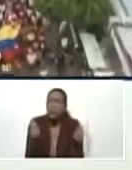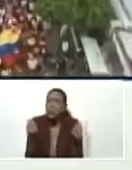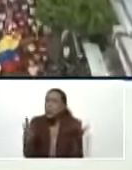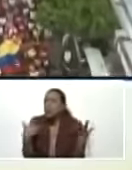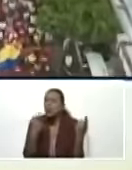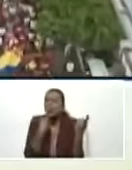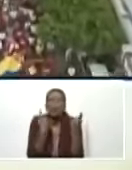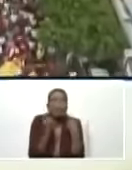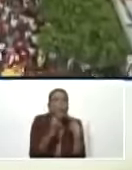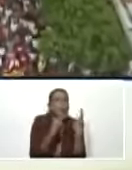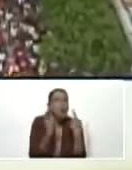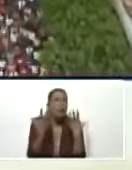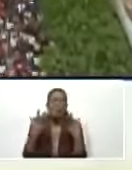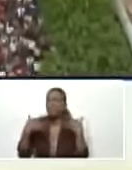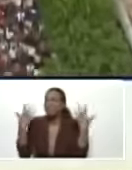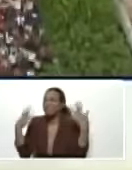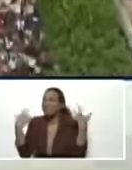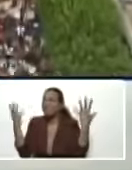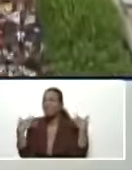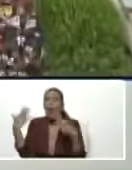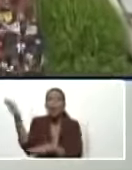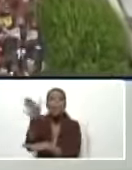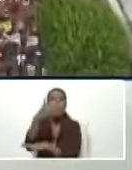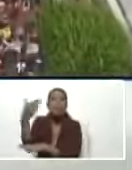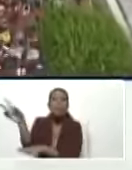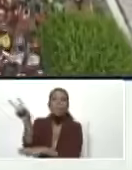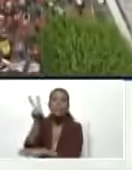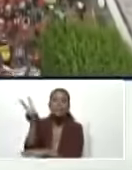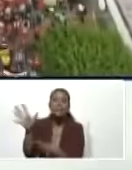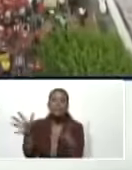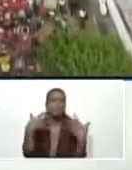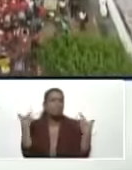mucho color, muchas banderas de Venezuela,